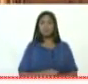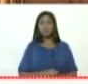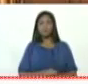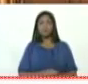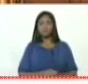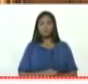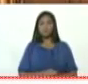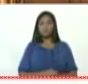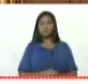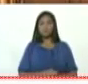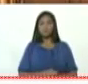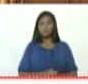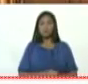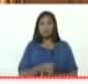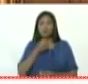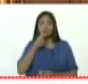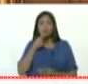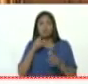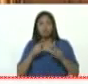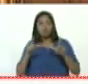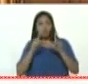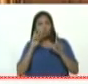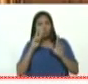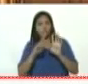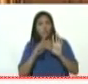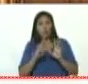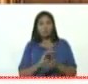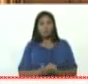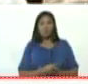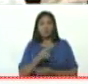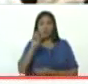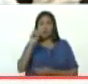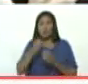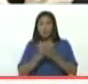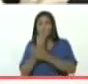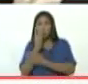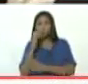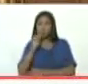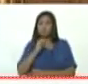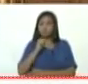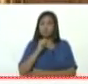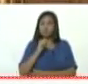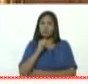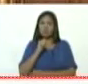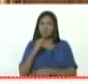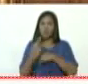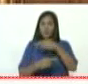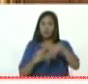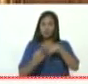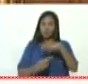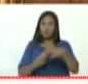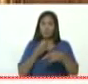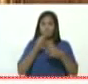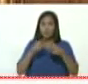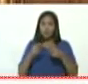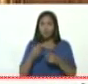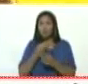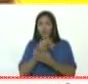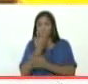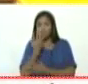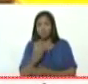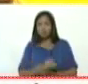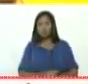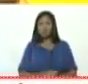Una novela bonita. Rosa, está bien, con R de revolución, pero Rosa. Ah.